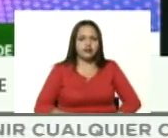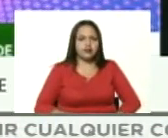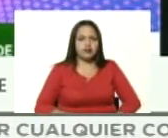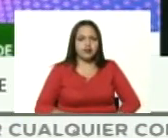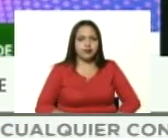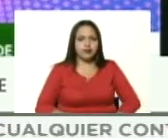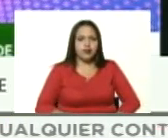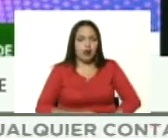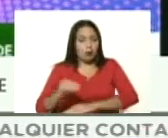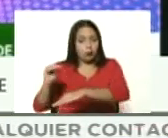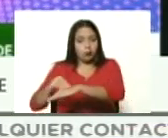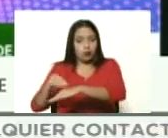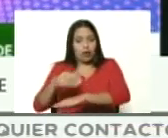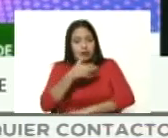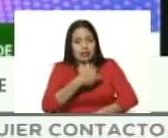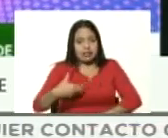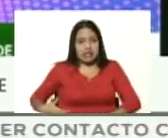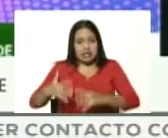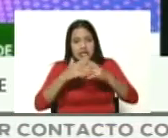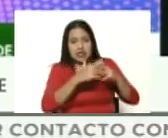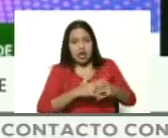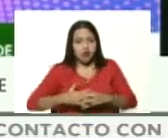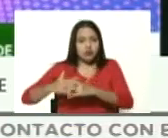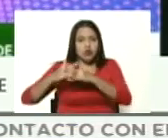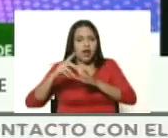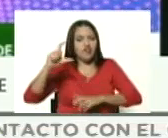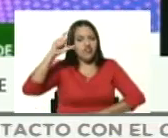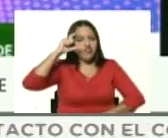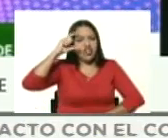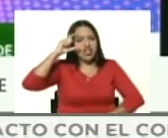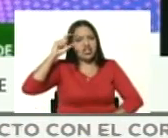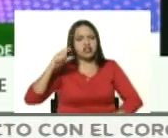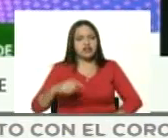convocado por el presidente de los Estados Unidos de Norteamérica, Joe Biden.